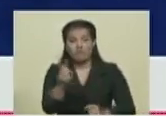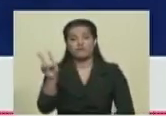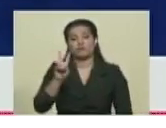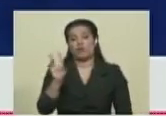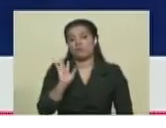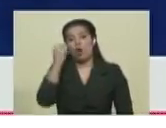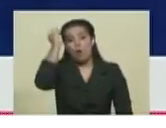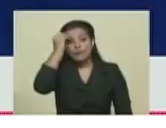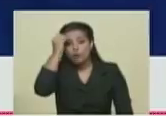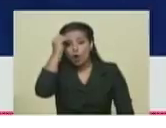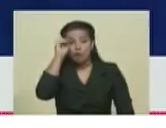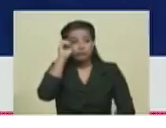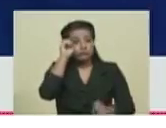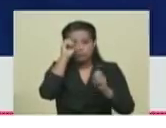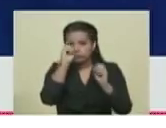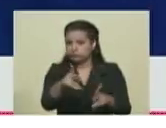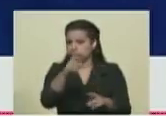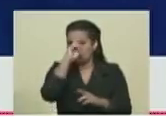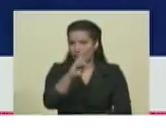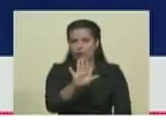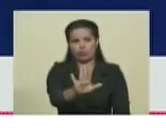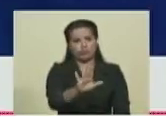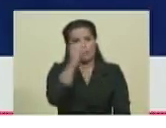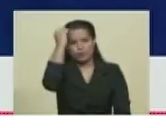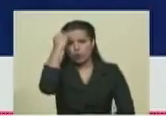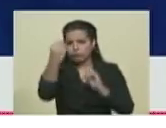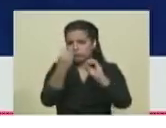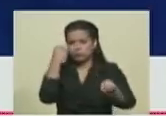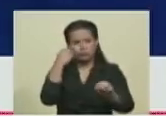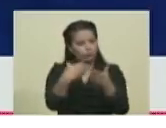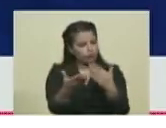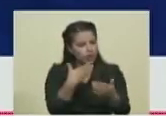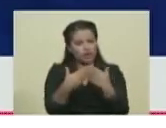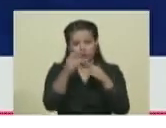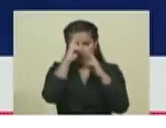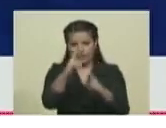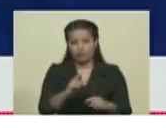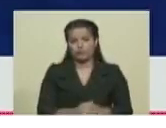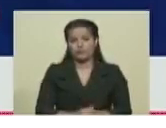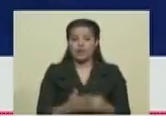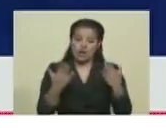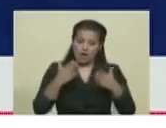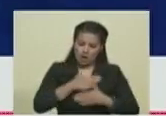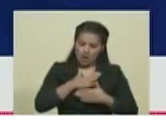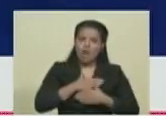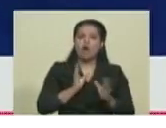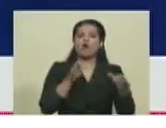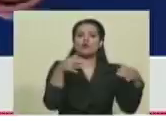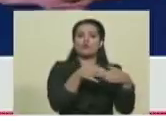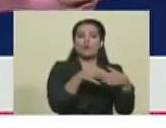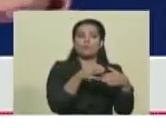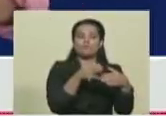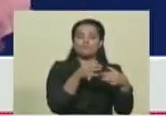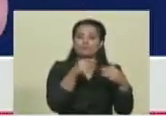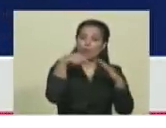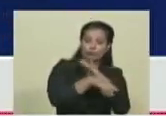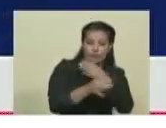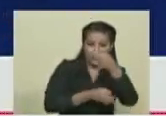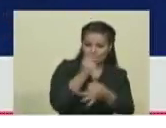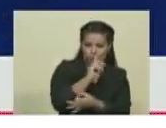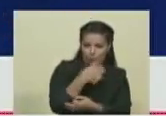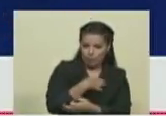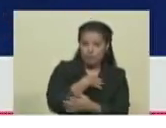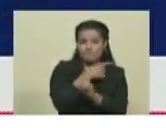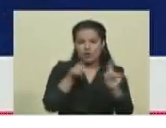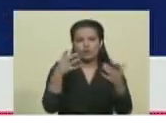opinión. Nosotros tenemos, no puedo decir mucho, pero tenemos nuestra maquinaria aceitada en los